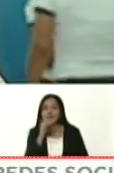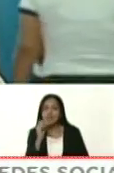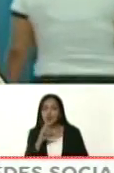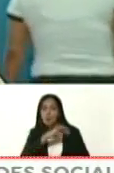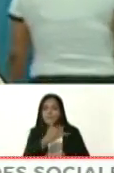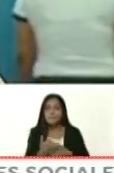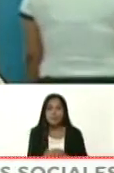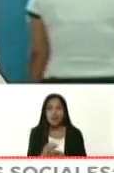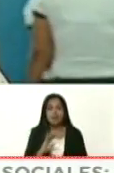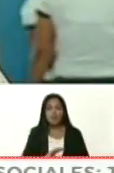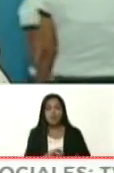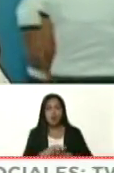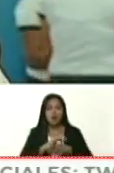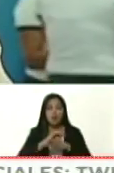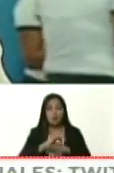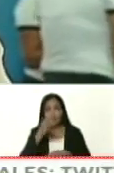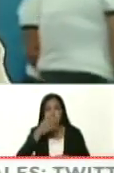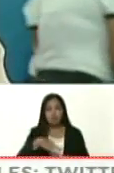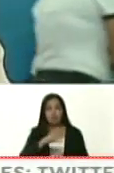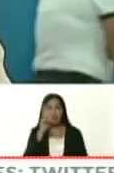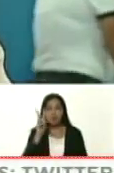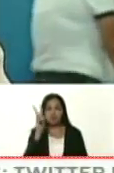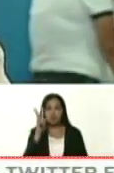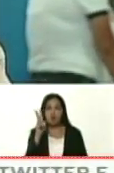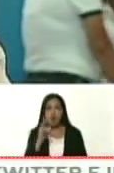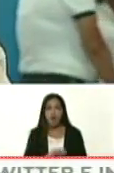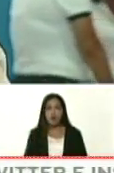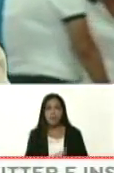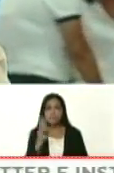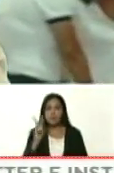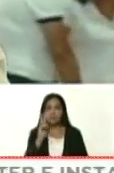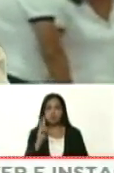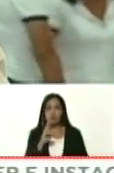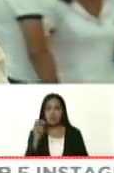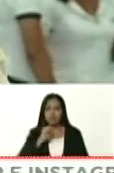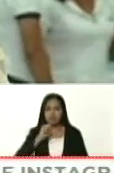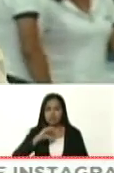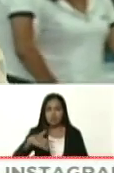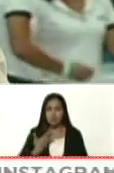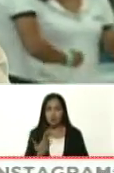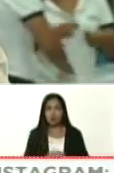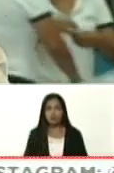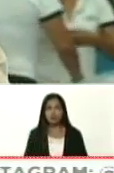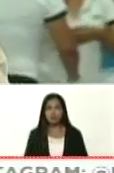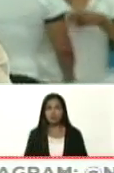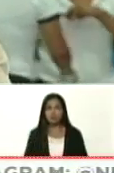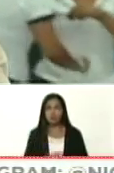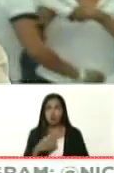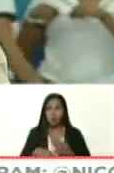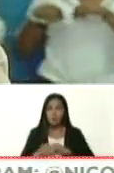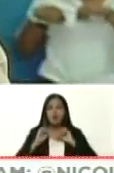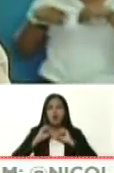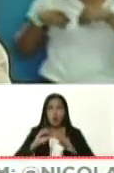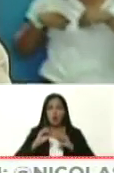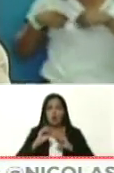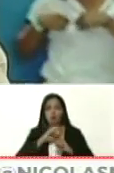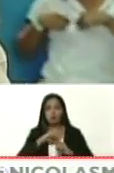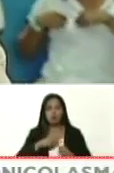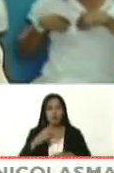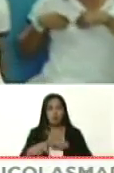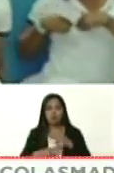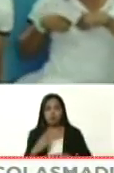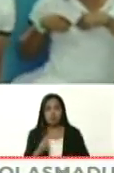de proteína animal del pueblo venezolano. Venezuela sí se puede, lo vamos a lograr y vamos a